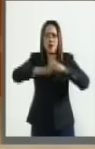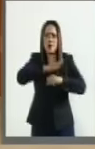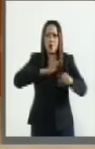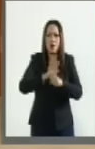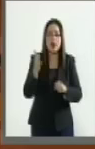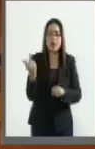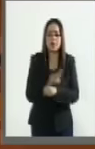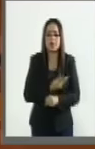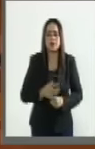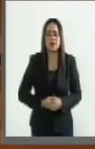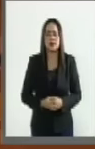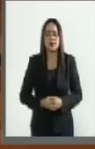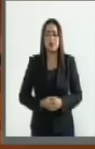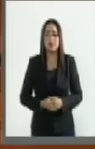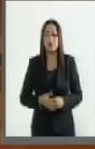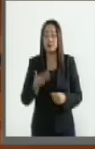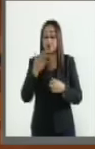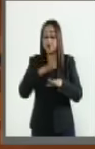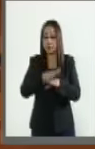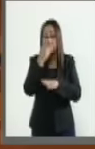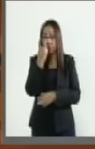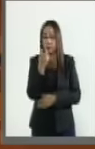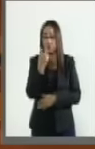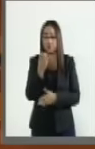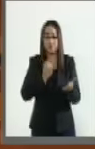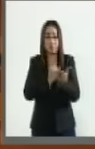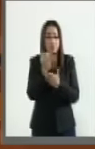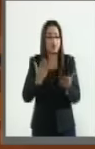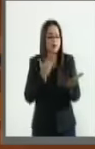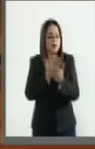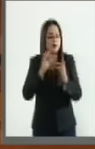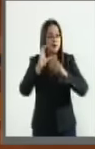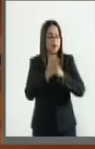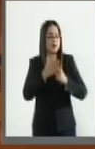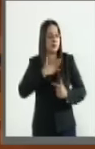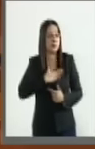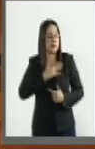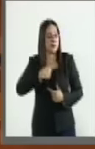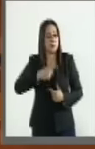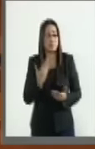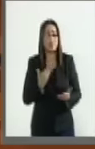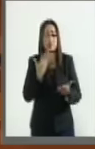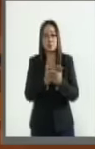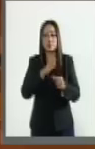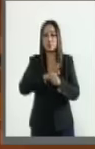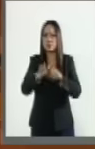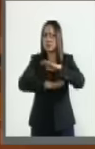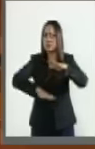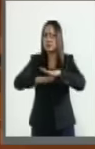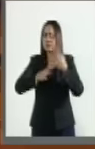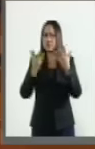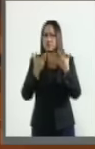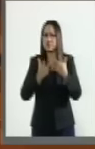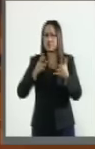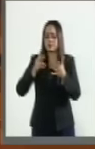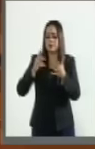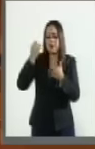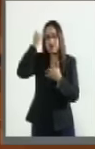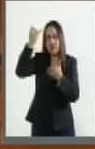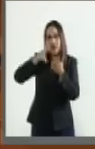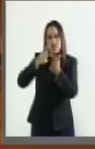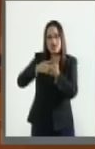cada caso. En este contexto, el dictamen que esta Comisión de Justicia propone se basa principalmente en la jurisprudencia de